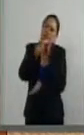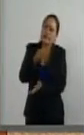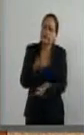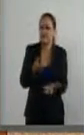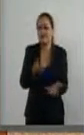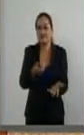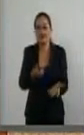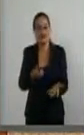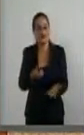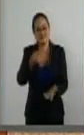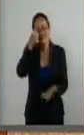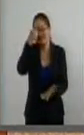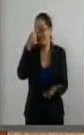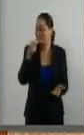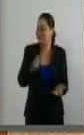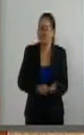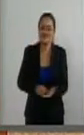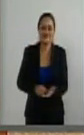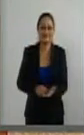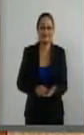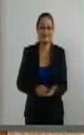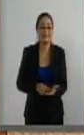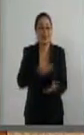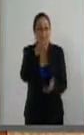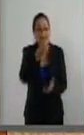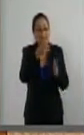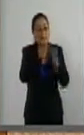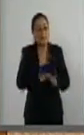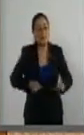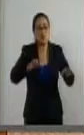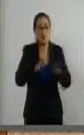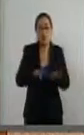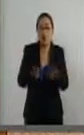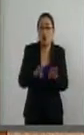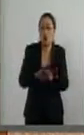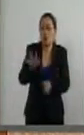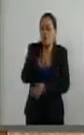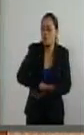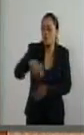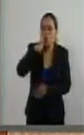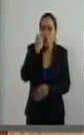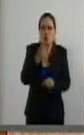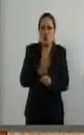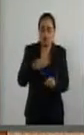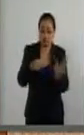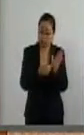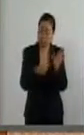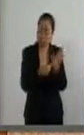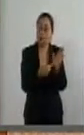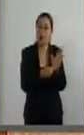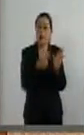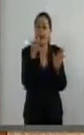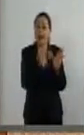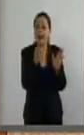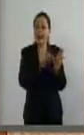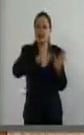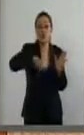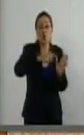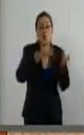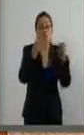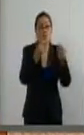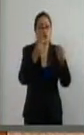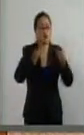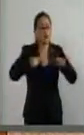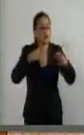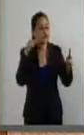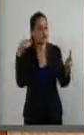es rehusar la importante voluntad política que hay que mandarle como señal y como mensaje a tantas